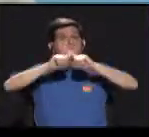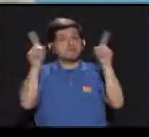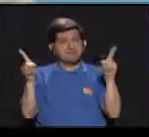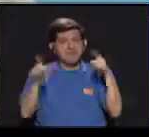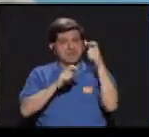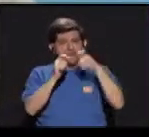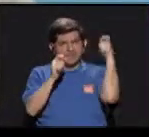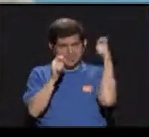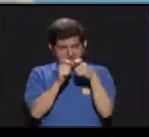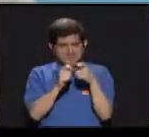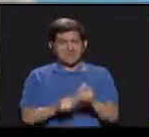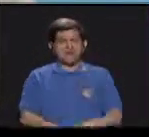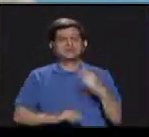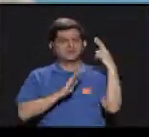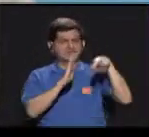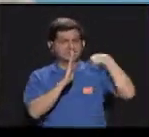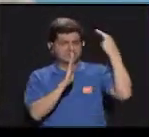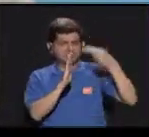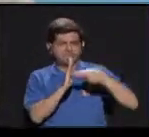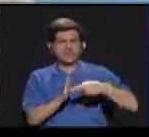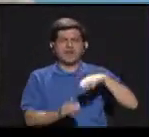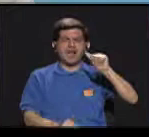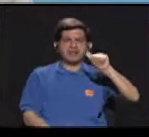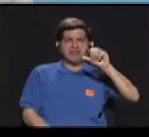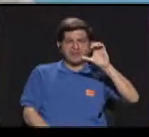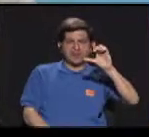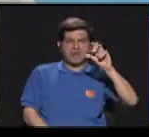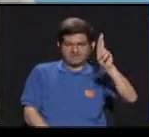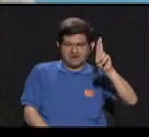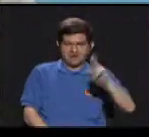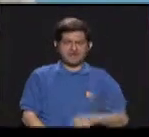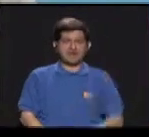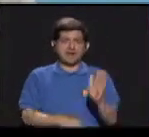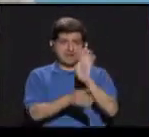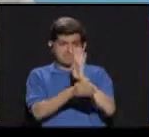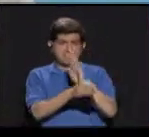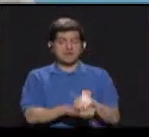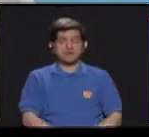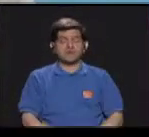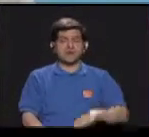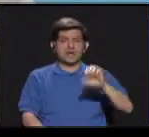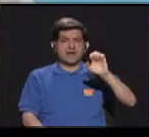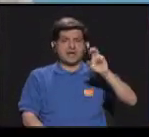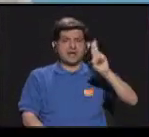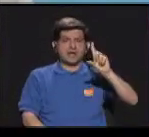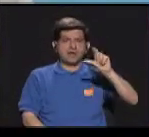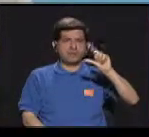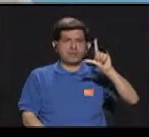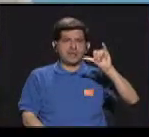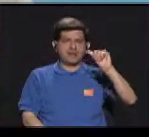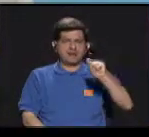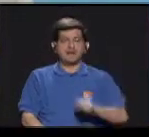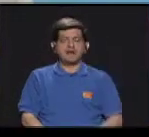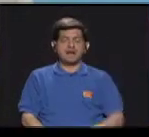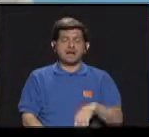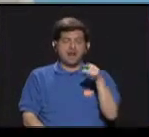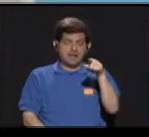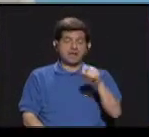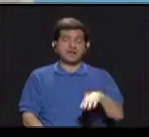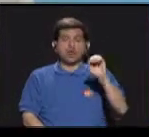Pero concretamente en cuanto al papel de don Alfredo Catania en la película Eulalia, dirigida por Óscar